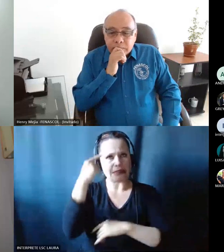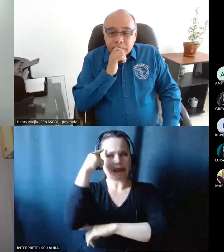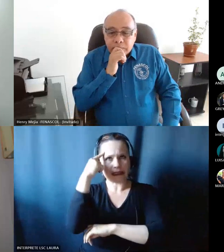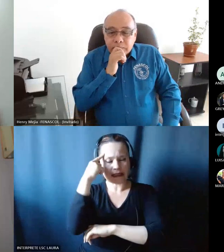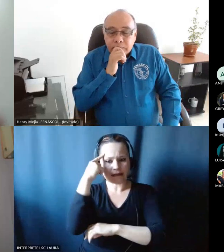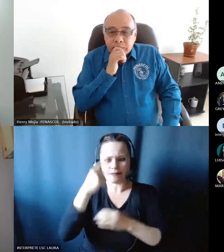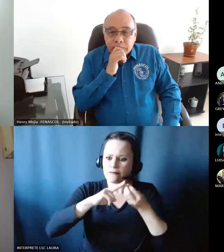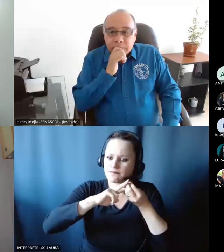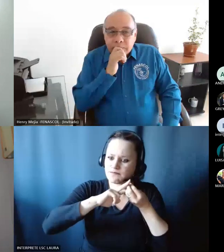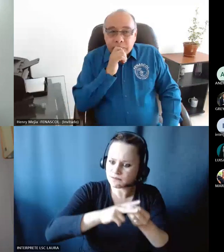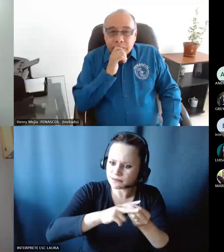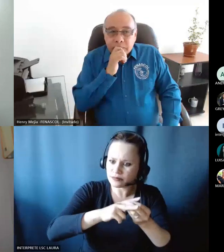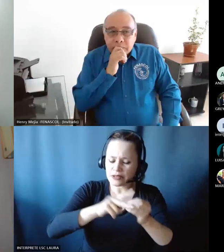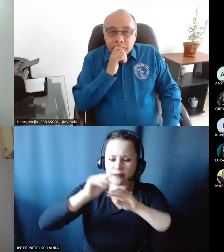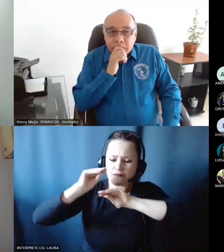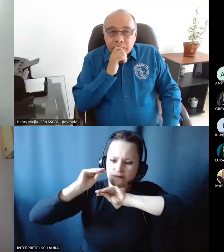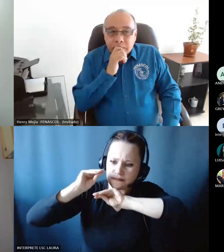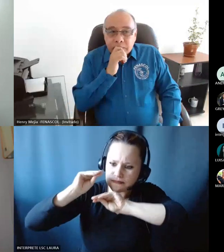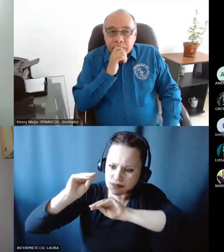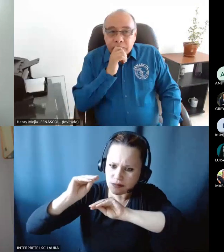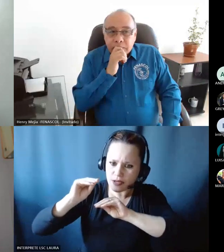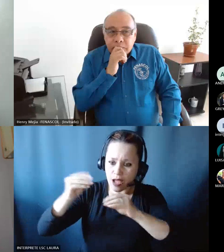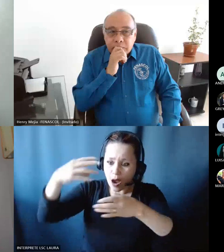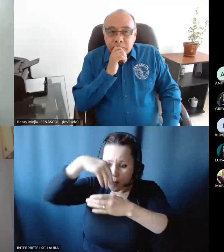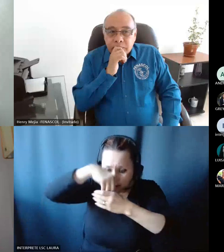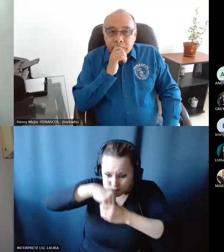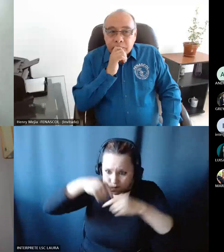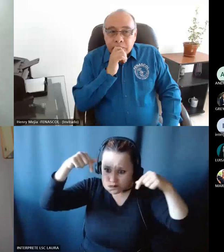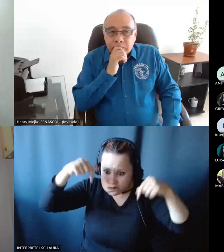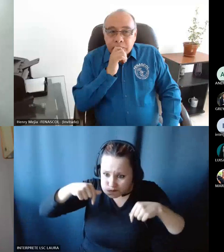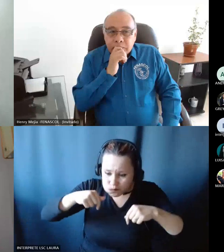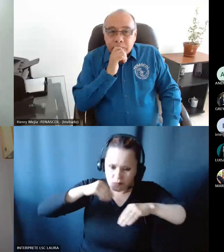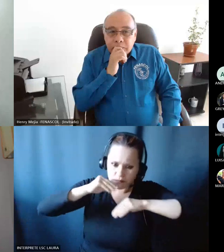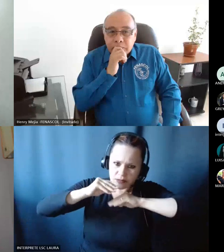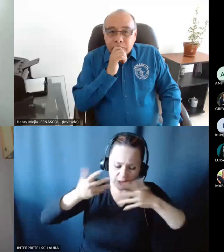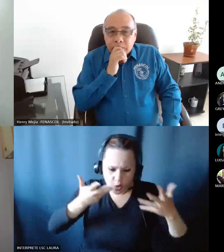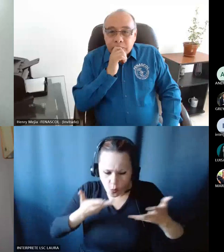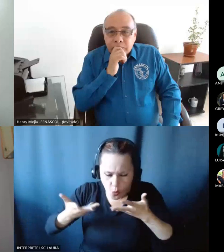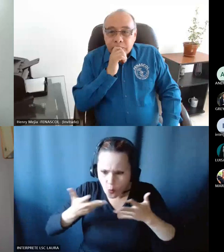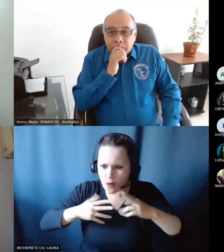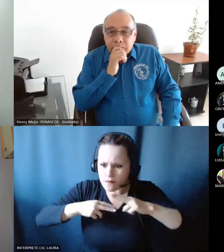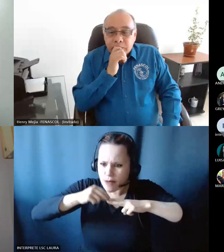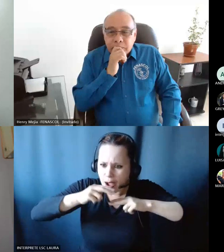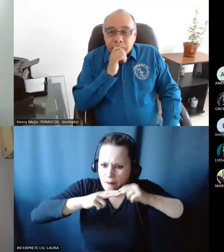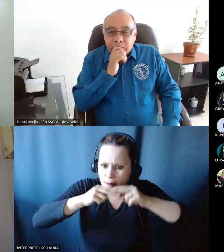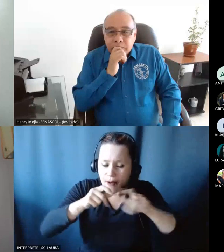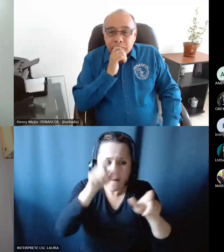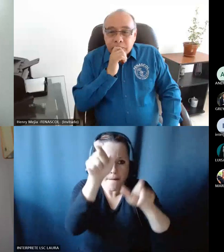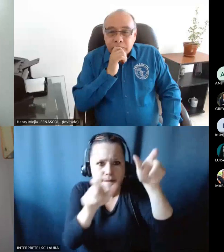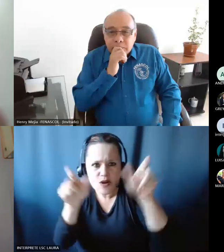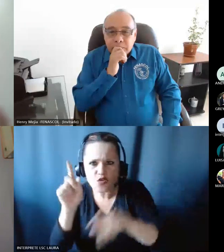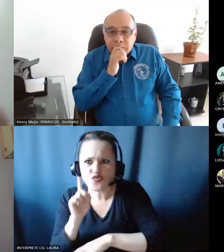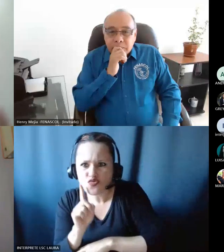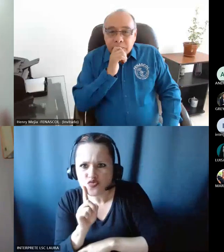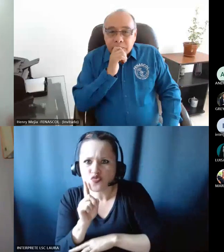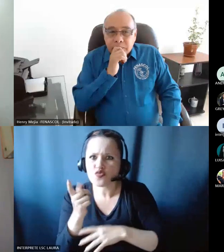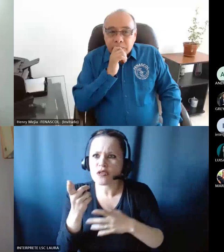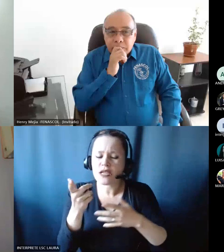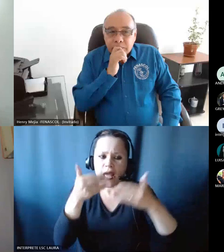hemos realizado capacitaciones procedimientos internos que nos permite ofrecer a la población con discapacidad